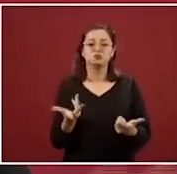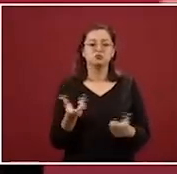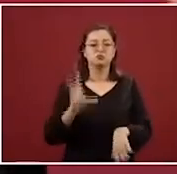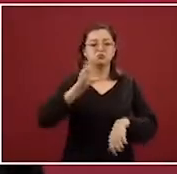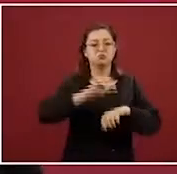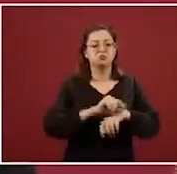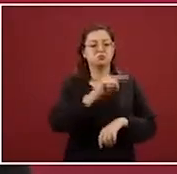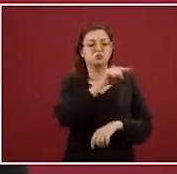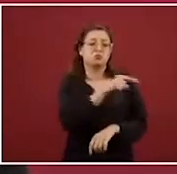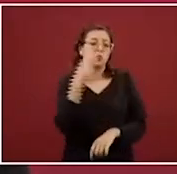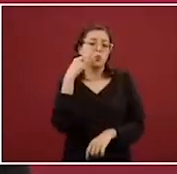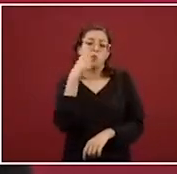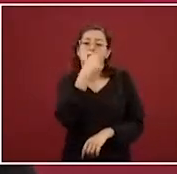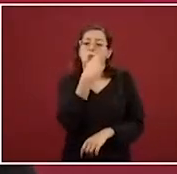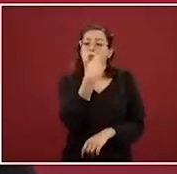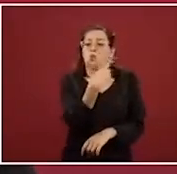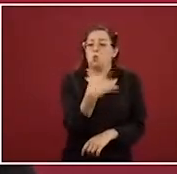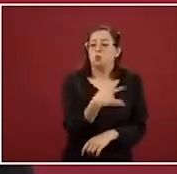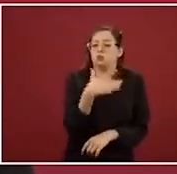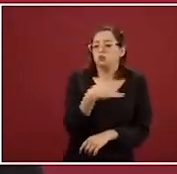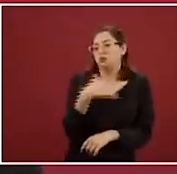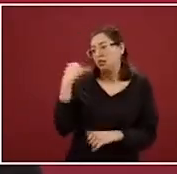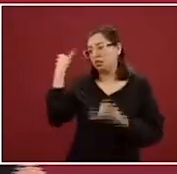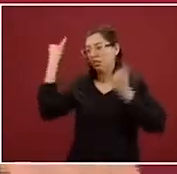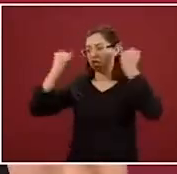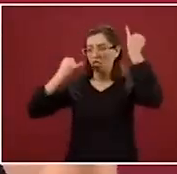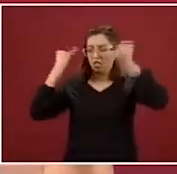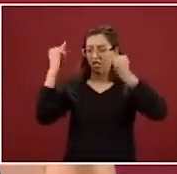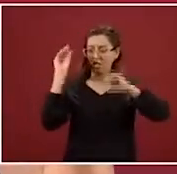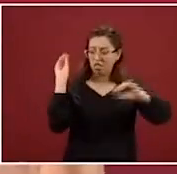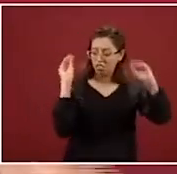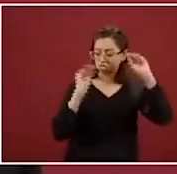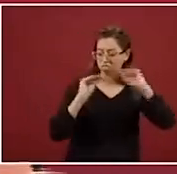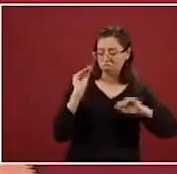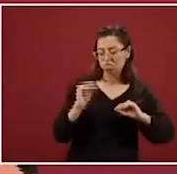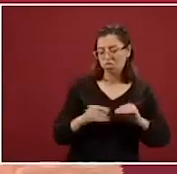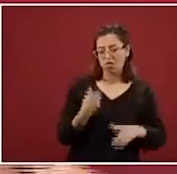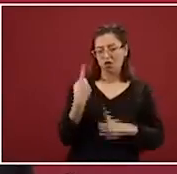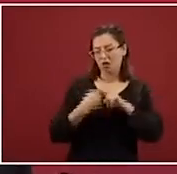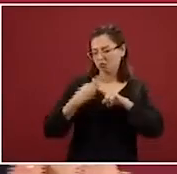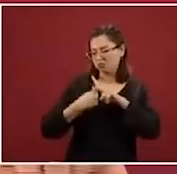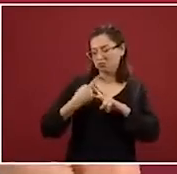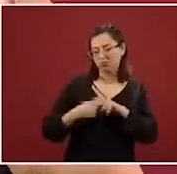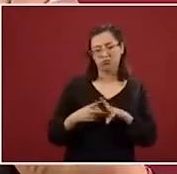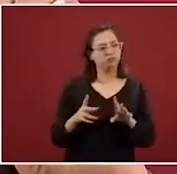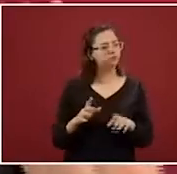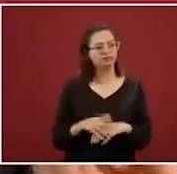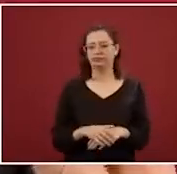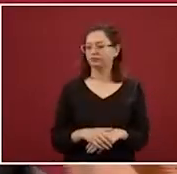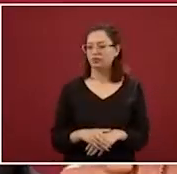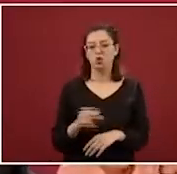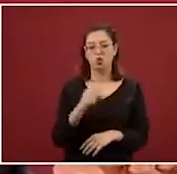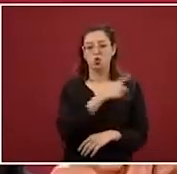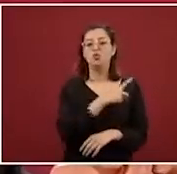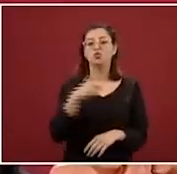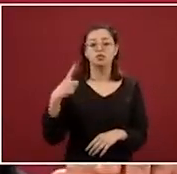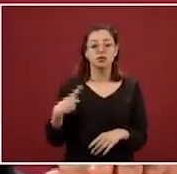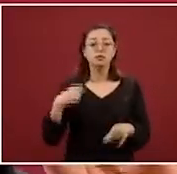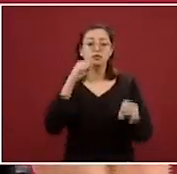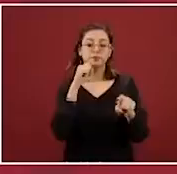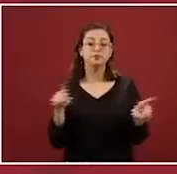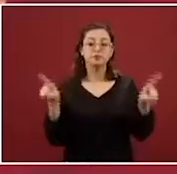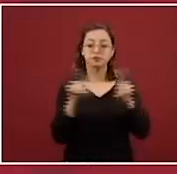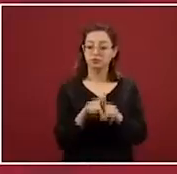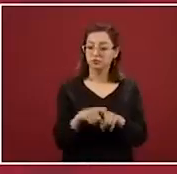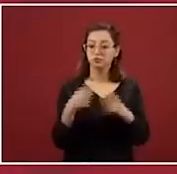estimaciones al capricho de la empresa. Queremos que las estimaciones sean con las mismas normas que